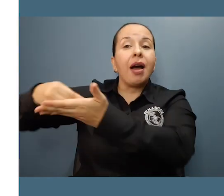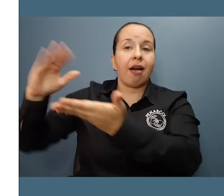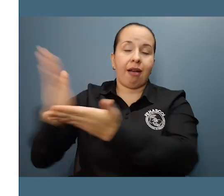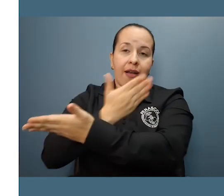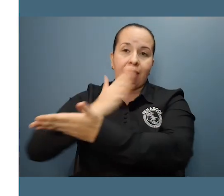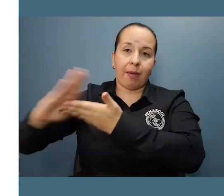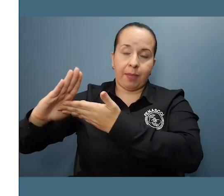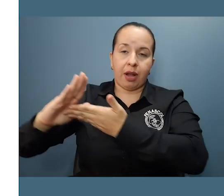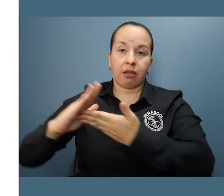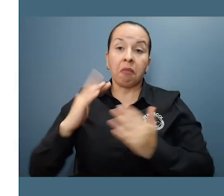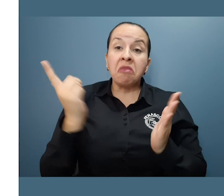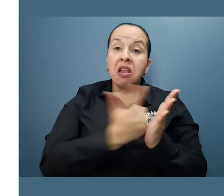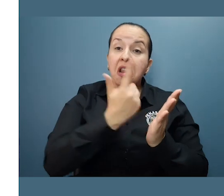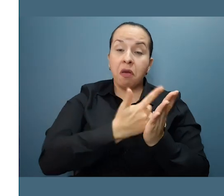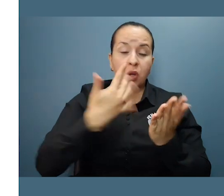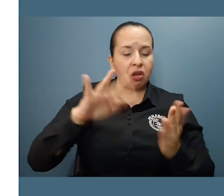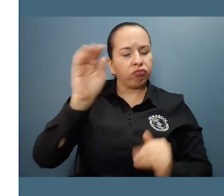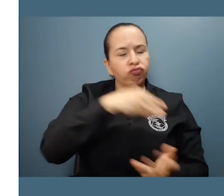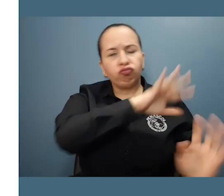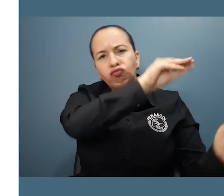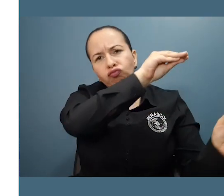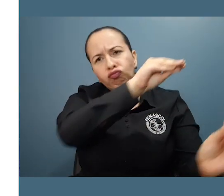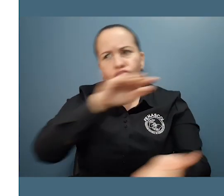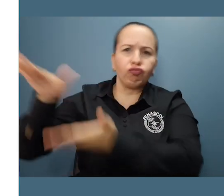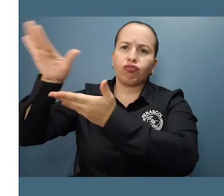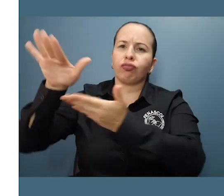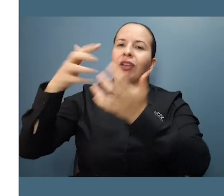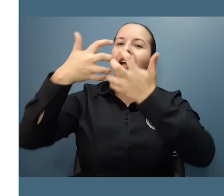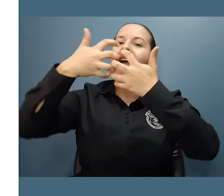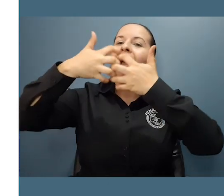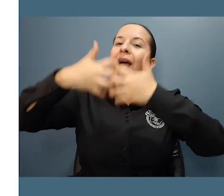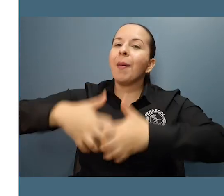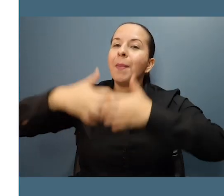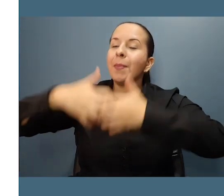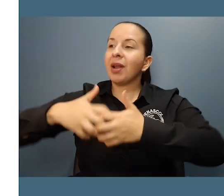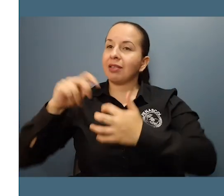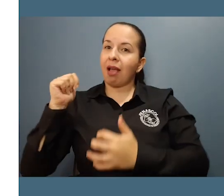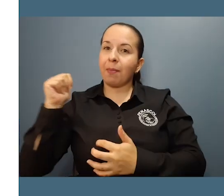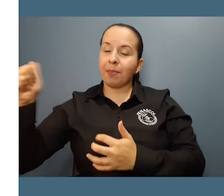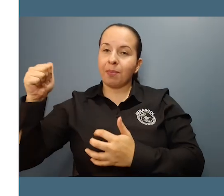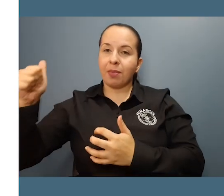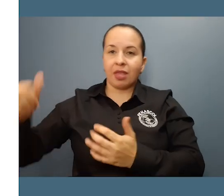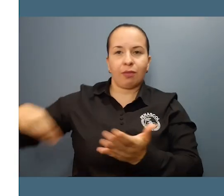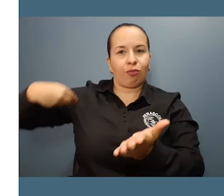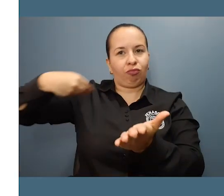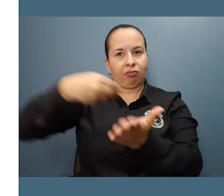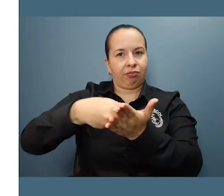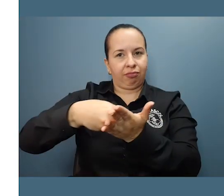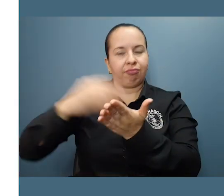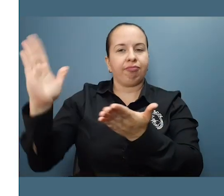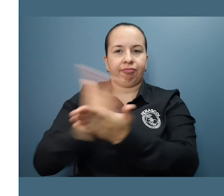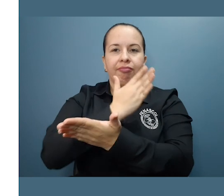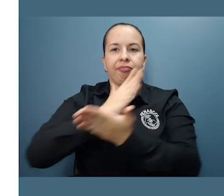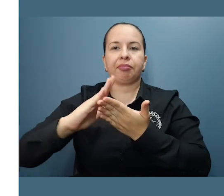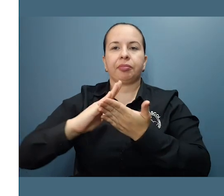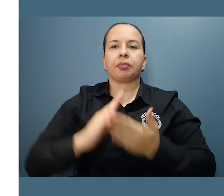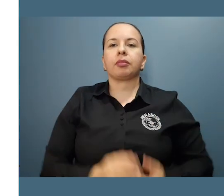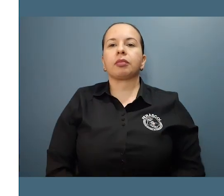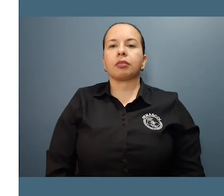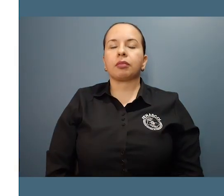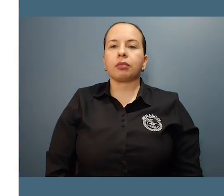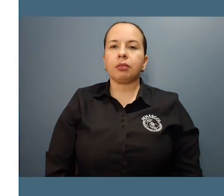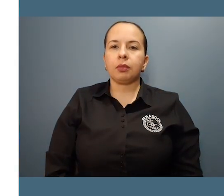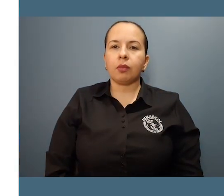No están incluidos costos de envío. El pago es contra entrega y se cancelará a la transportadora una vez lleguen los libros.